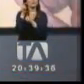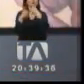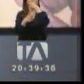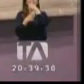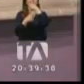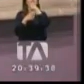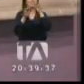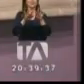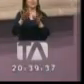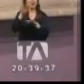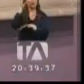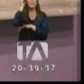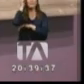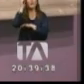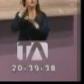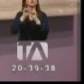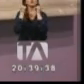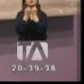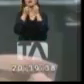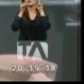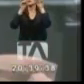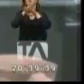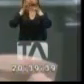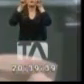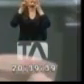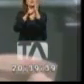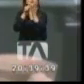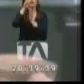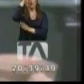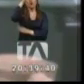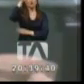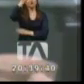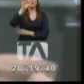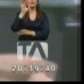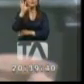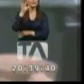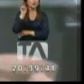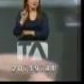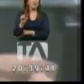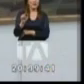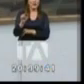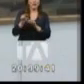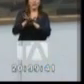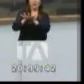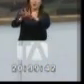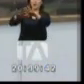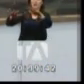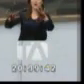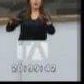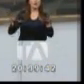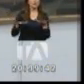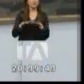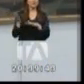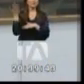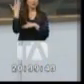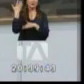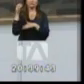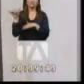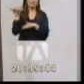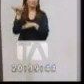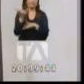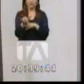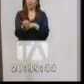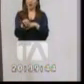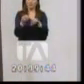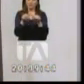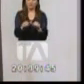subsecretaria de Memoria Social del Ministerio de Cultura, señala que los mismos 5.000 metros cuadrados de espacio de la anterior sede, ubicada